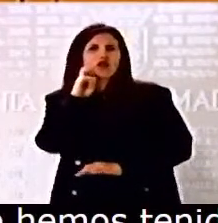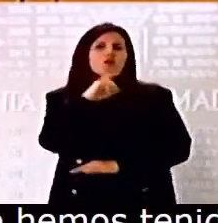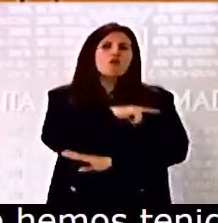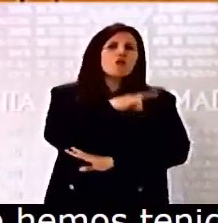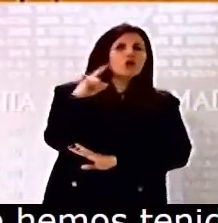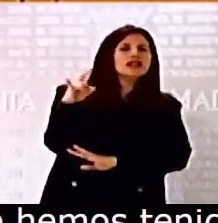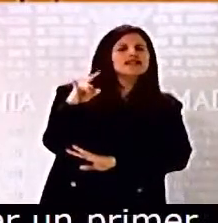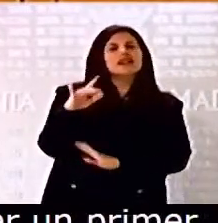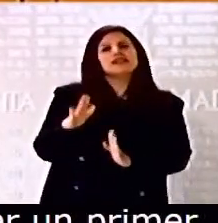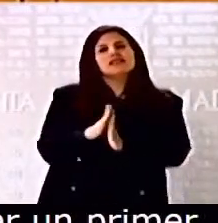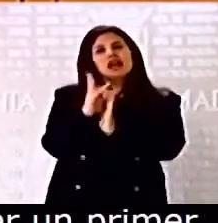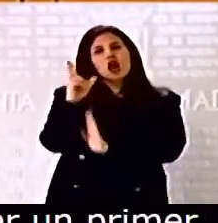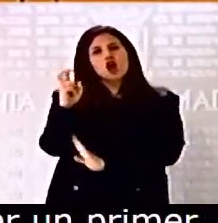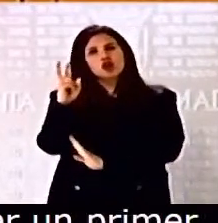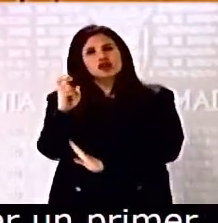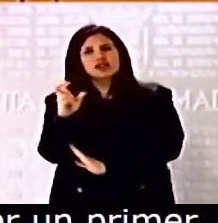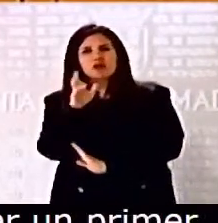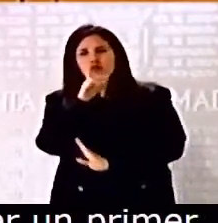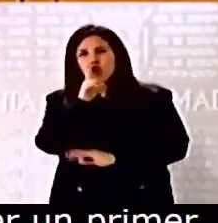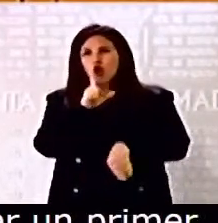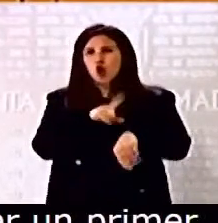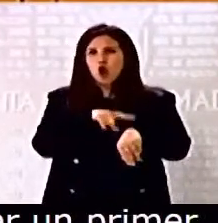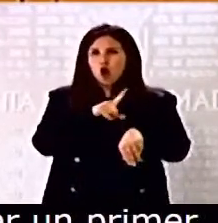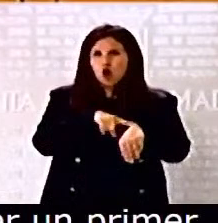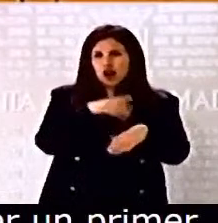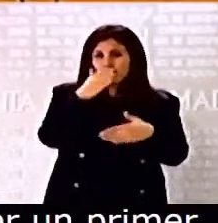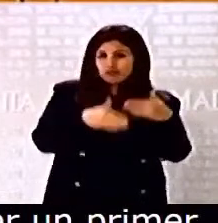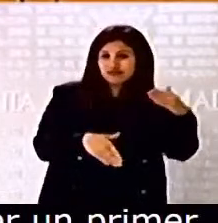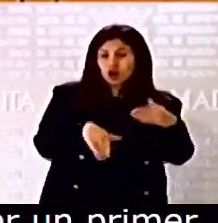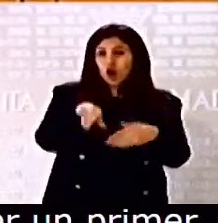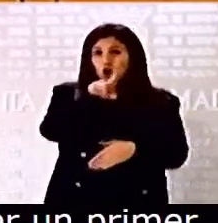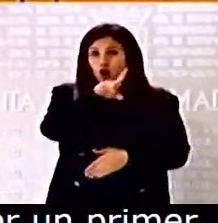ocio nocturno, con ese toque de queda a las 11.